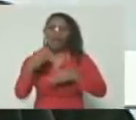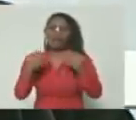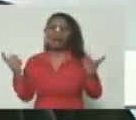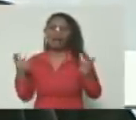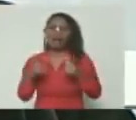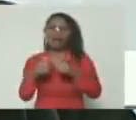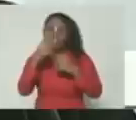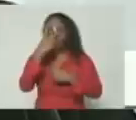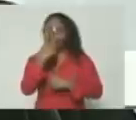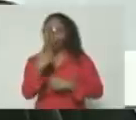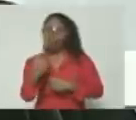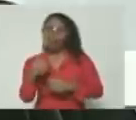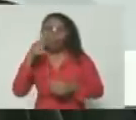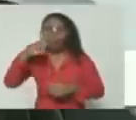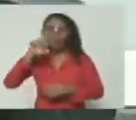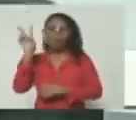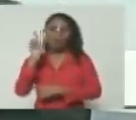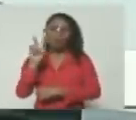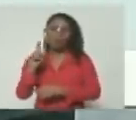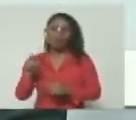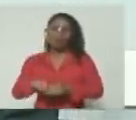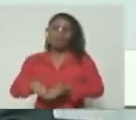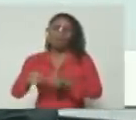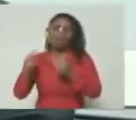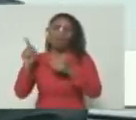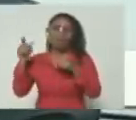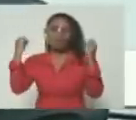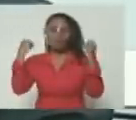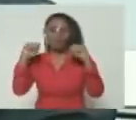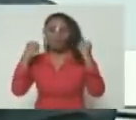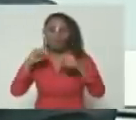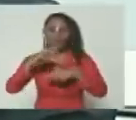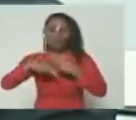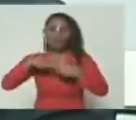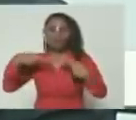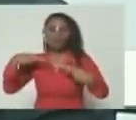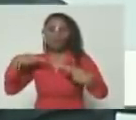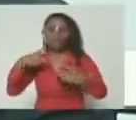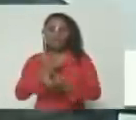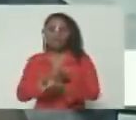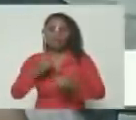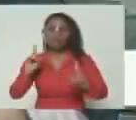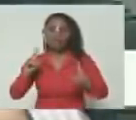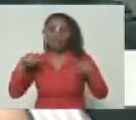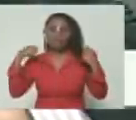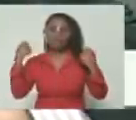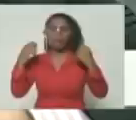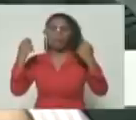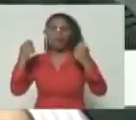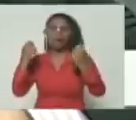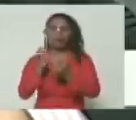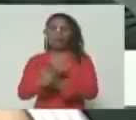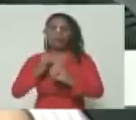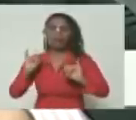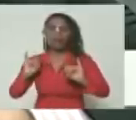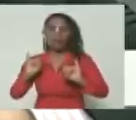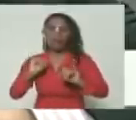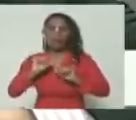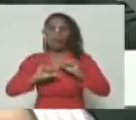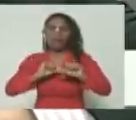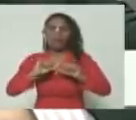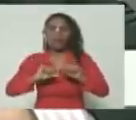pueblo de Venezuela para destruir este ensayo de revolución democrática, popular, independentista del